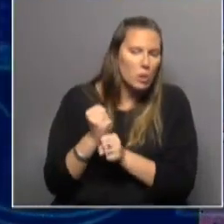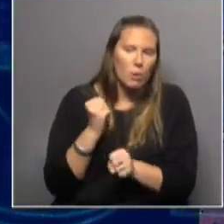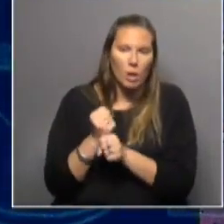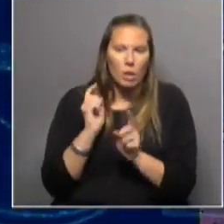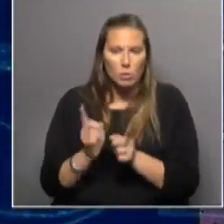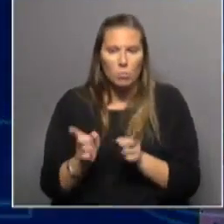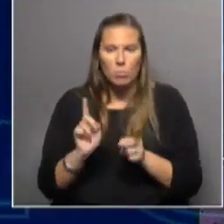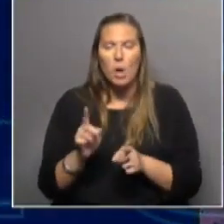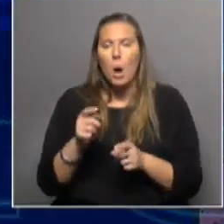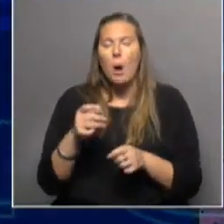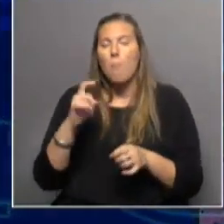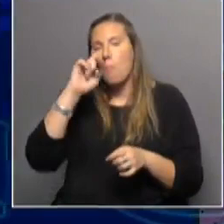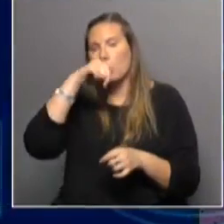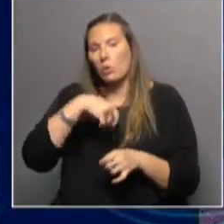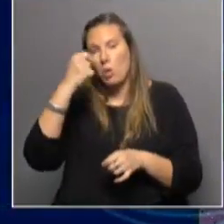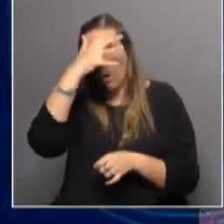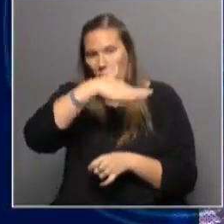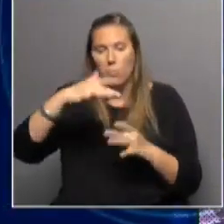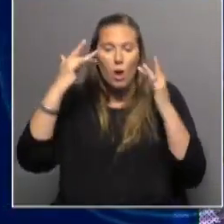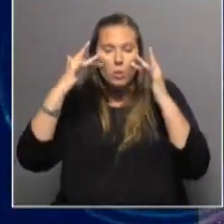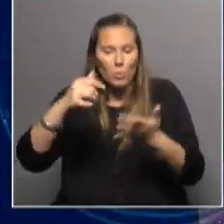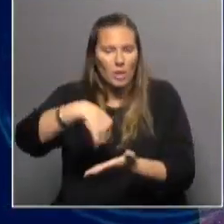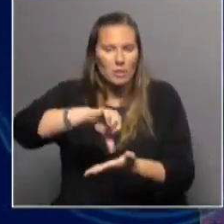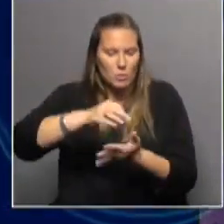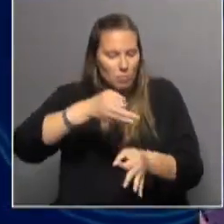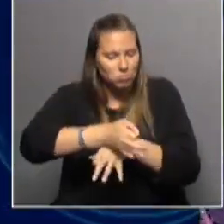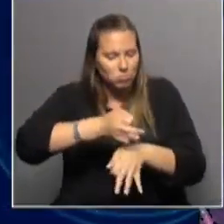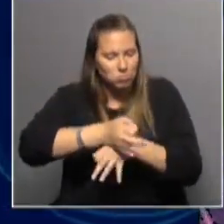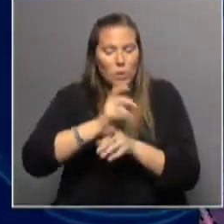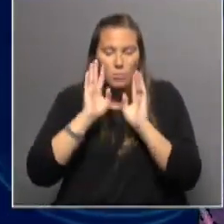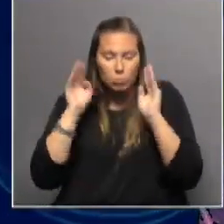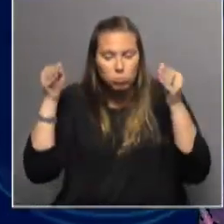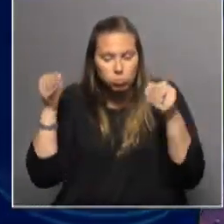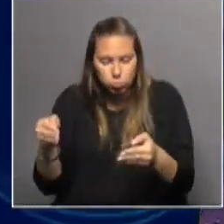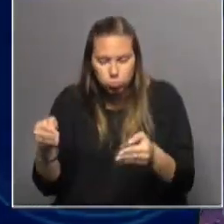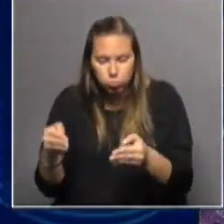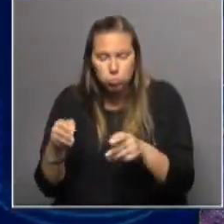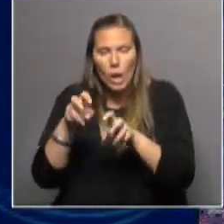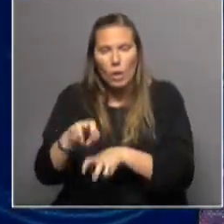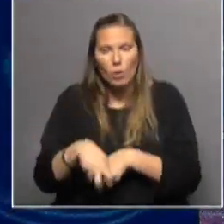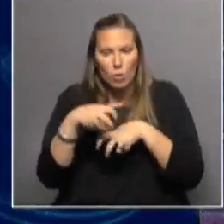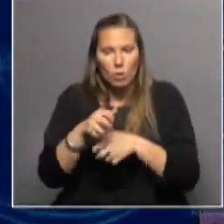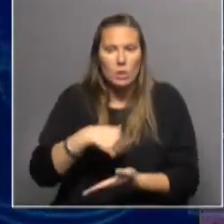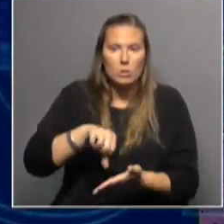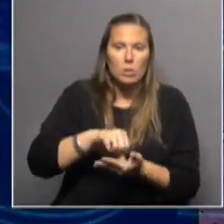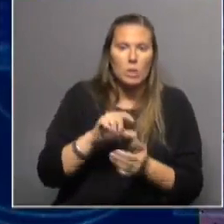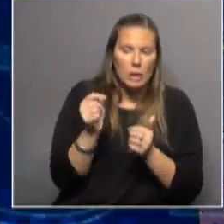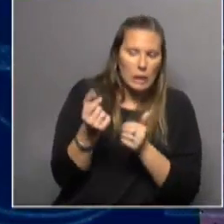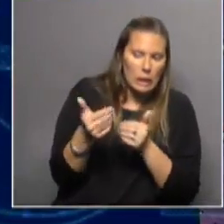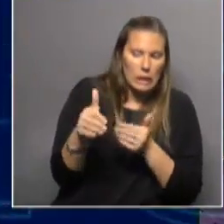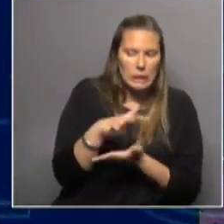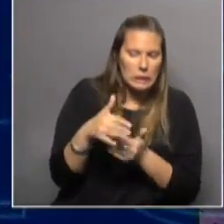Montevideo Rural Educa la ciudad donde se puso un gran énfasis en agroecología urbana y periurbana